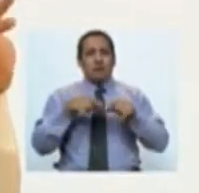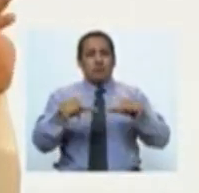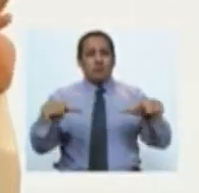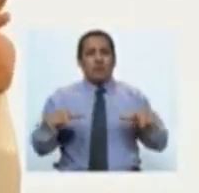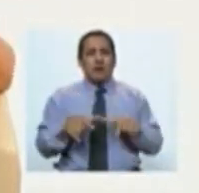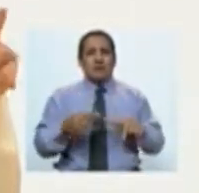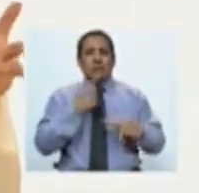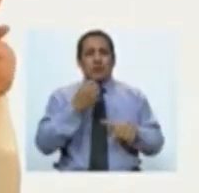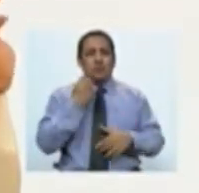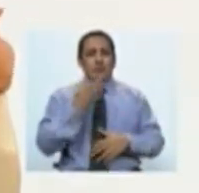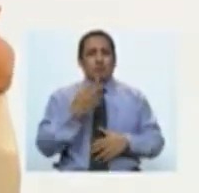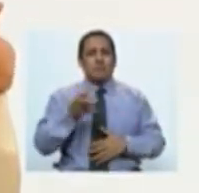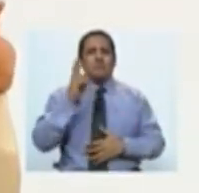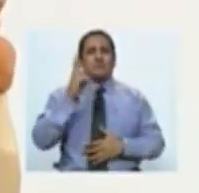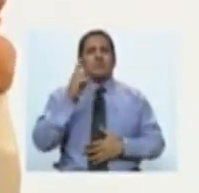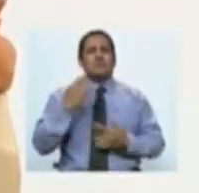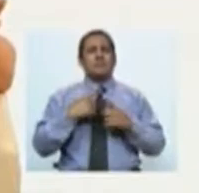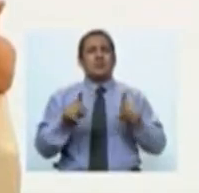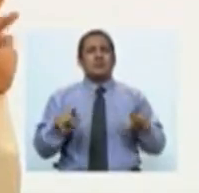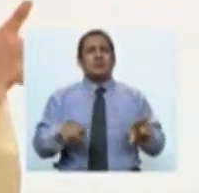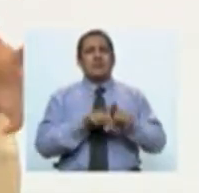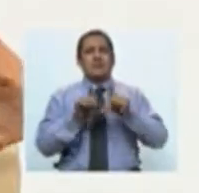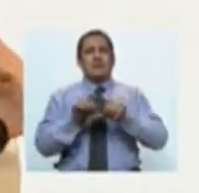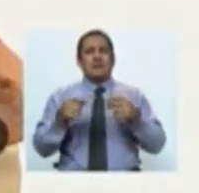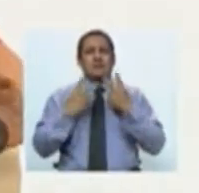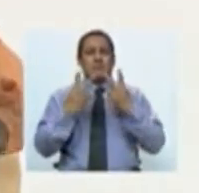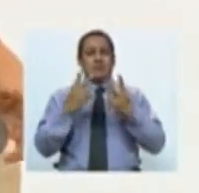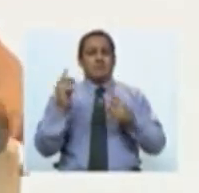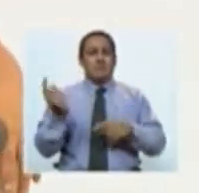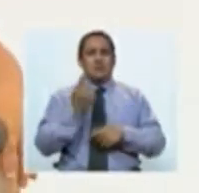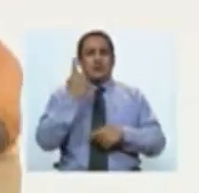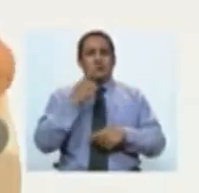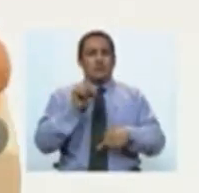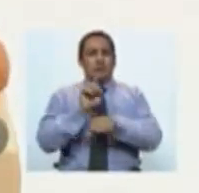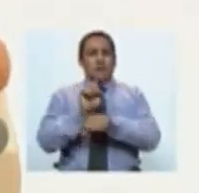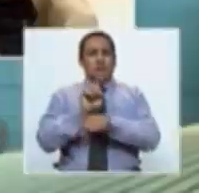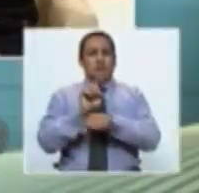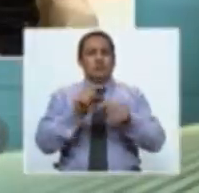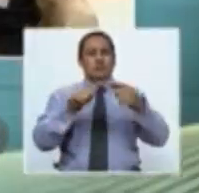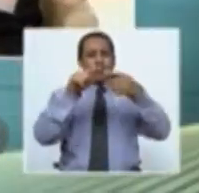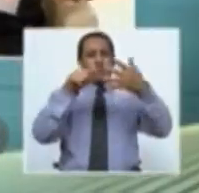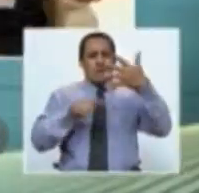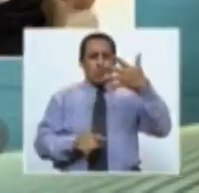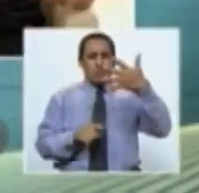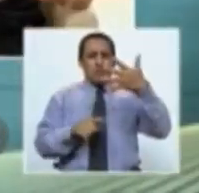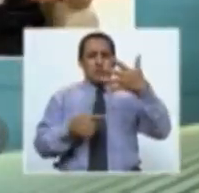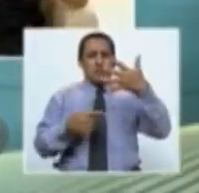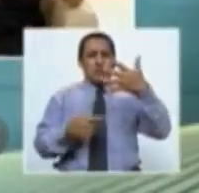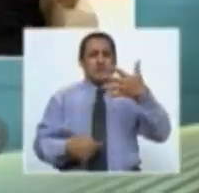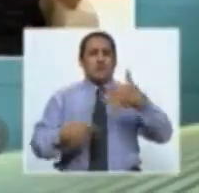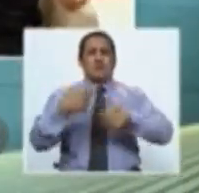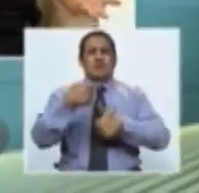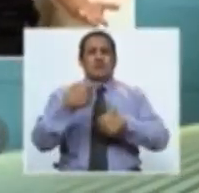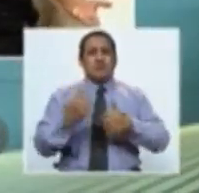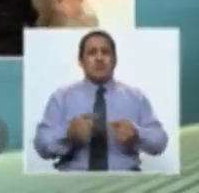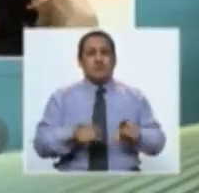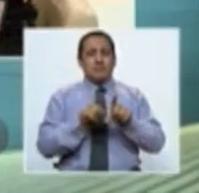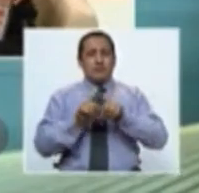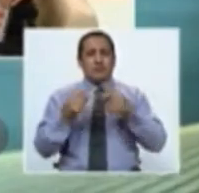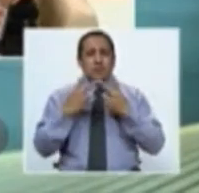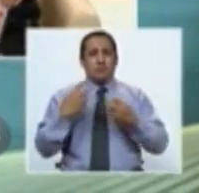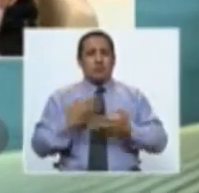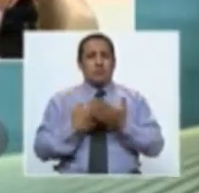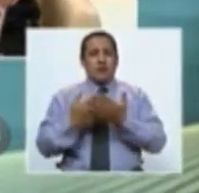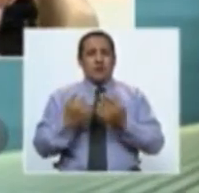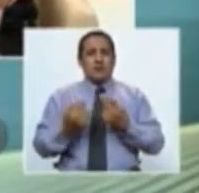a la plaza, es porque es un buen maestro. Claro, pero a ver, Finlandia ¿No? están de primeros en educación en el mundo, nosotros de último, y en ese sentido podríamos ser